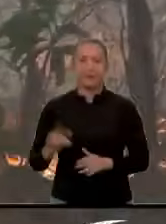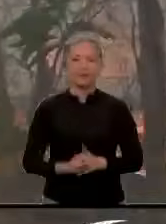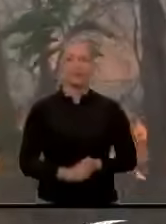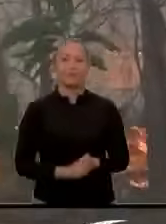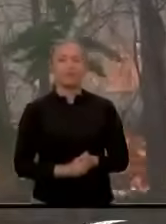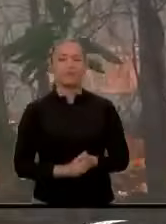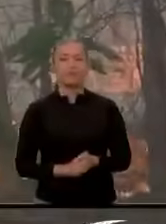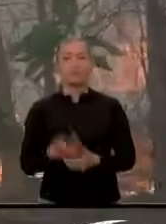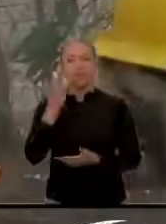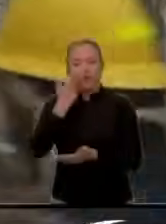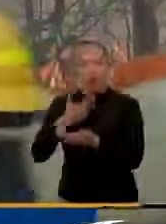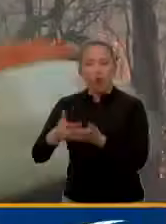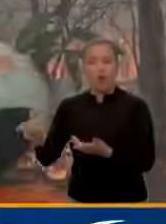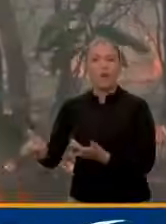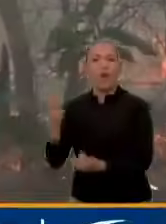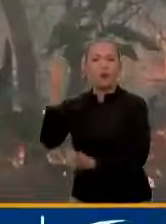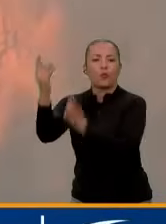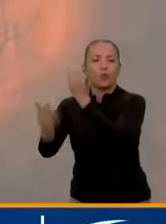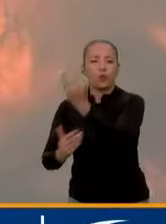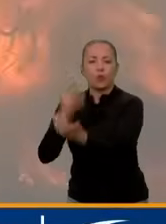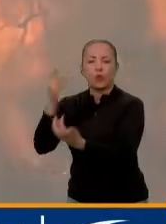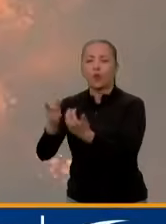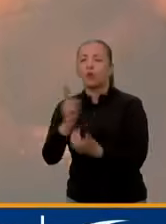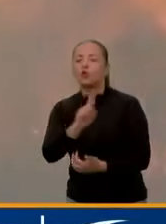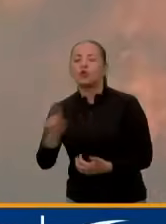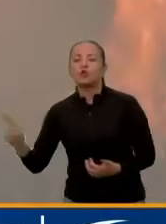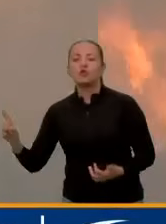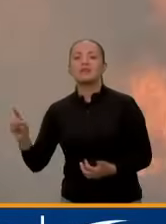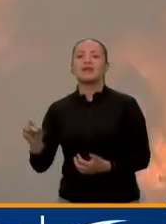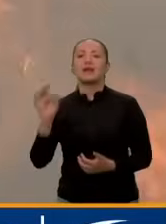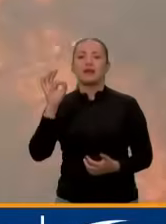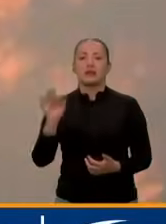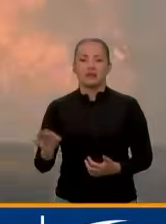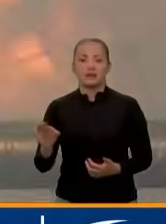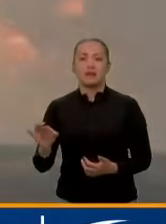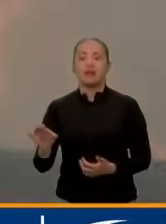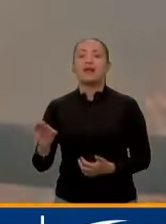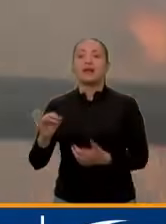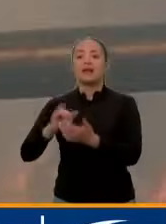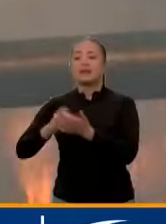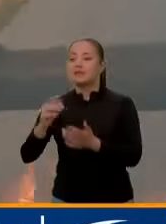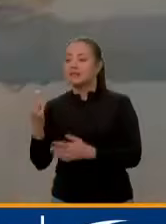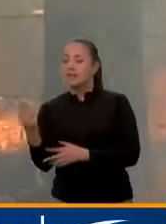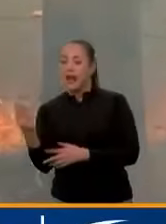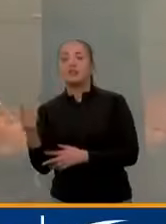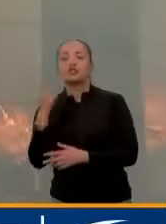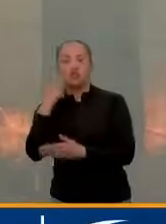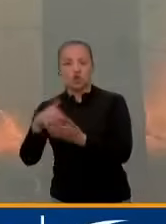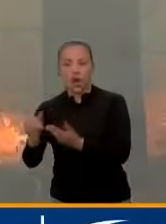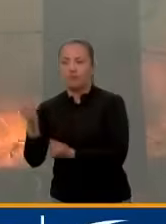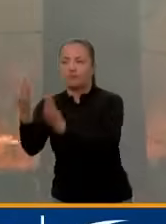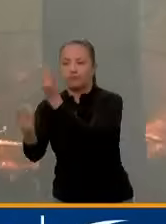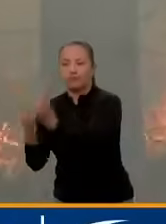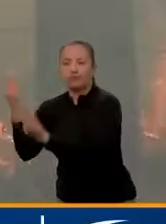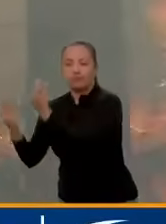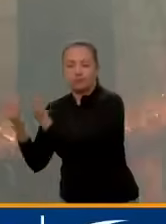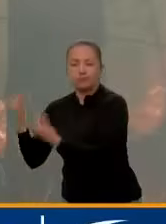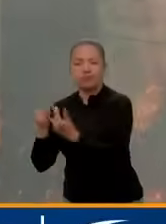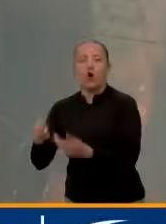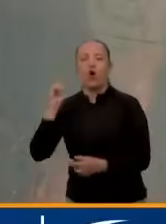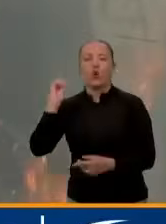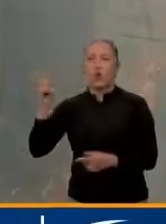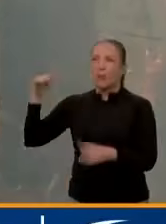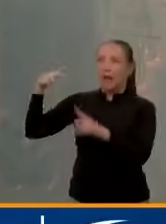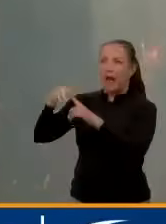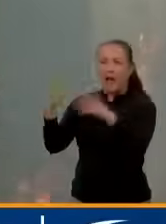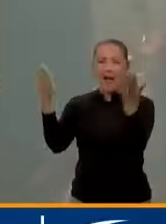Aún permanecen activos 3 de los 196 incendios forestales que se han presentado en Casanare por el fenómeno del Niño.